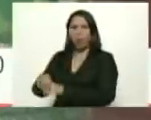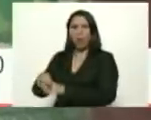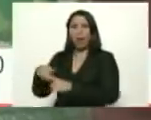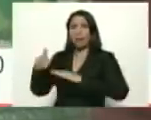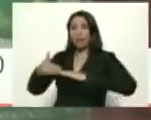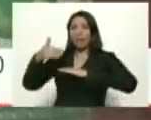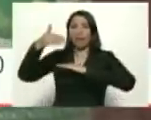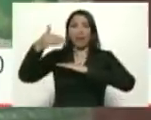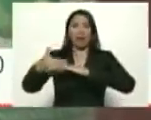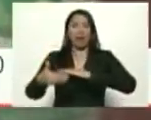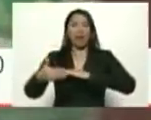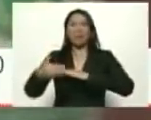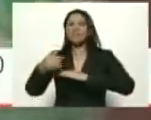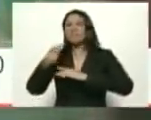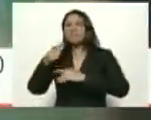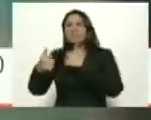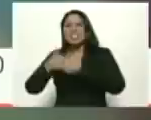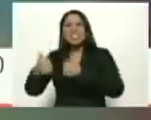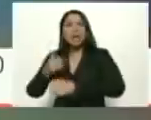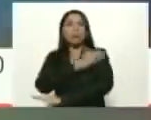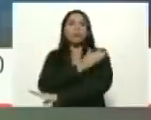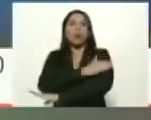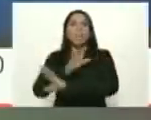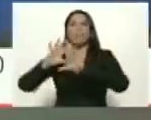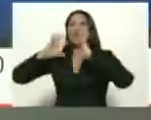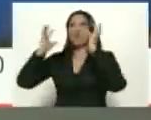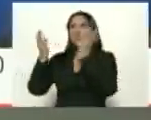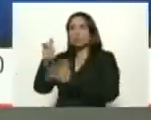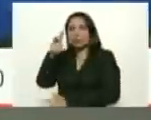mercado, las oligarquías financieras del mundo,